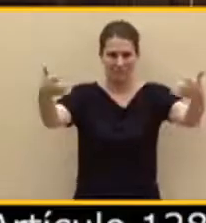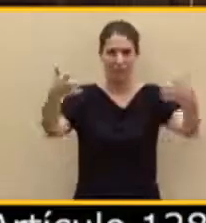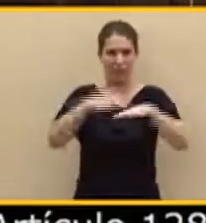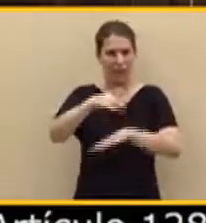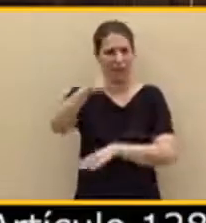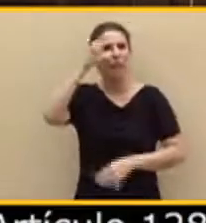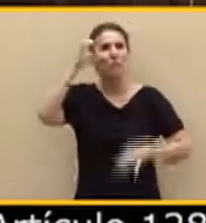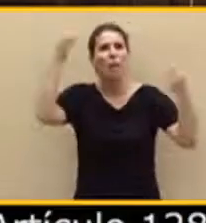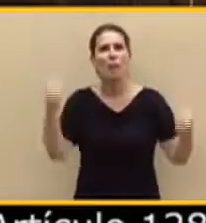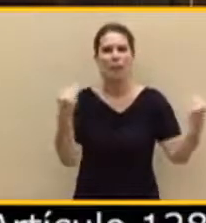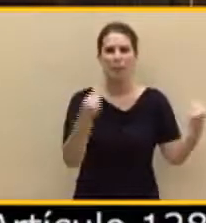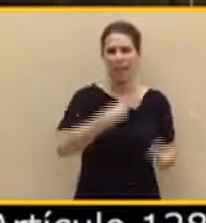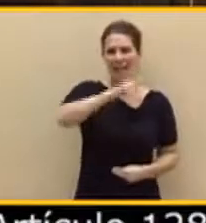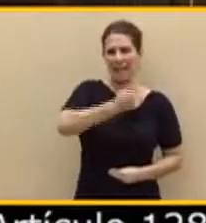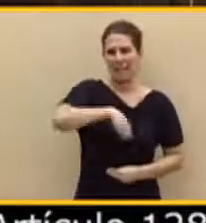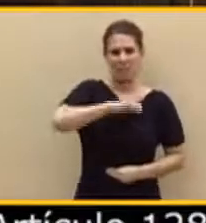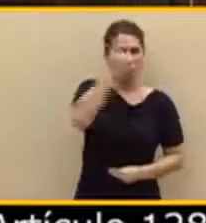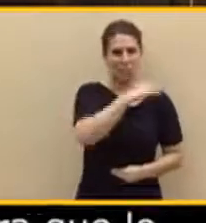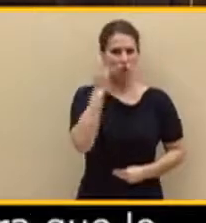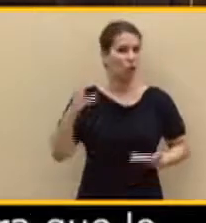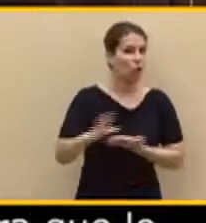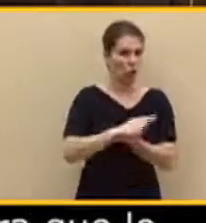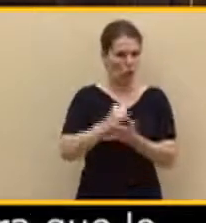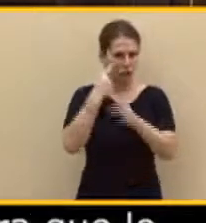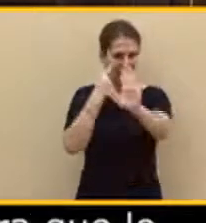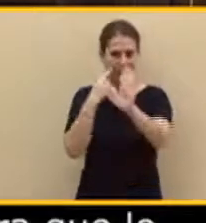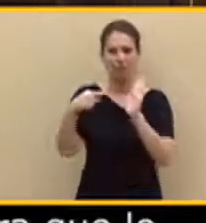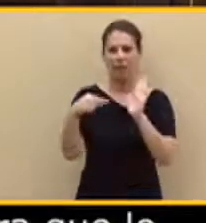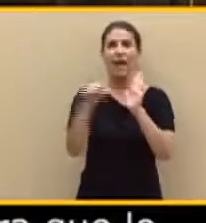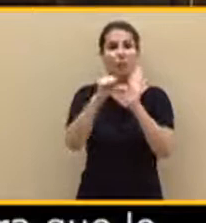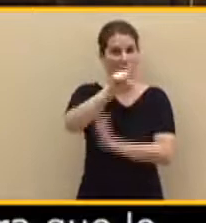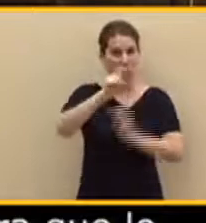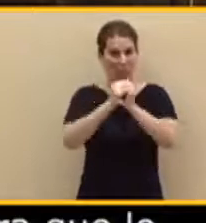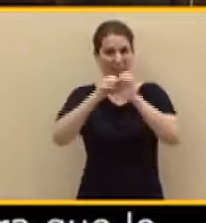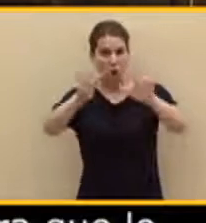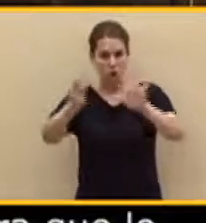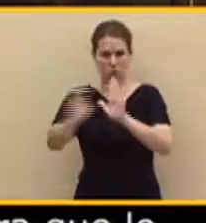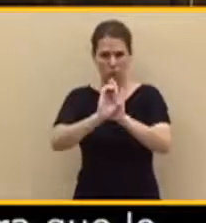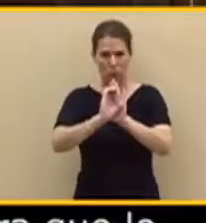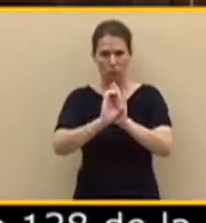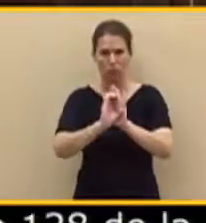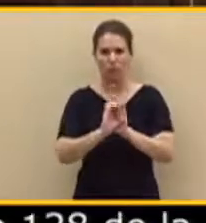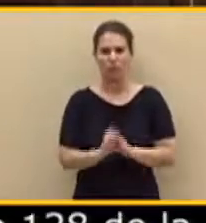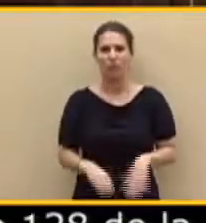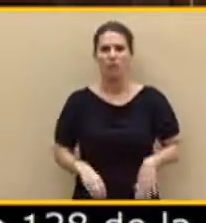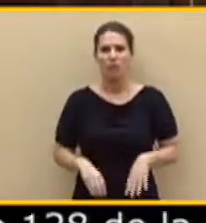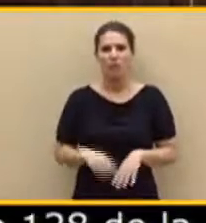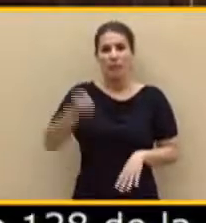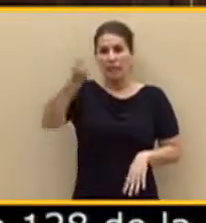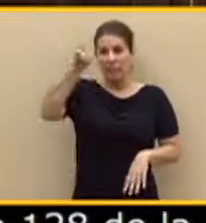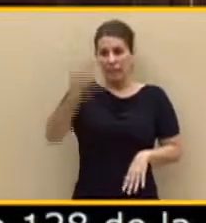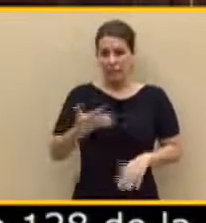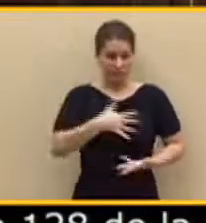los españoles y todas las españolas también. Fíjense, artículo 128 de la Constitución. Toda la riqueza del país,